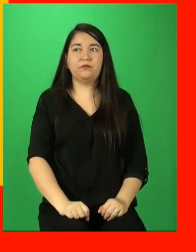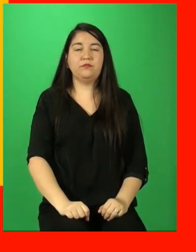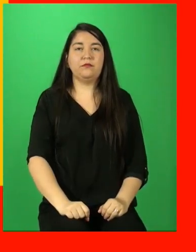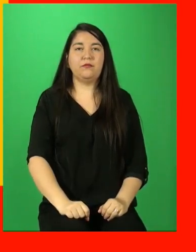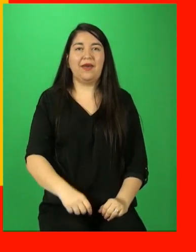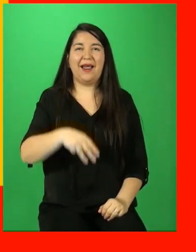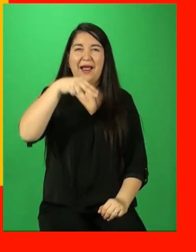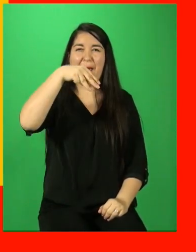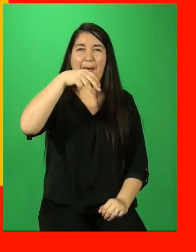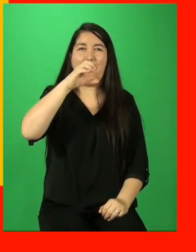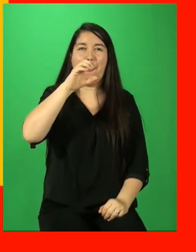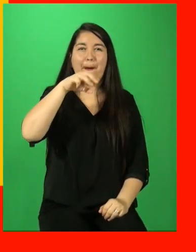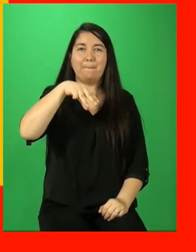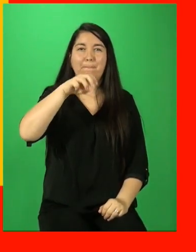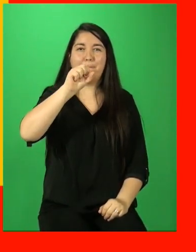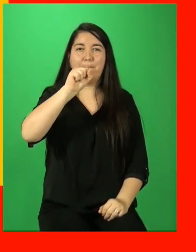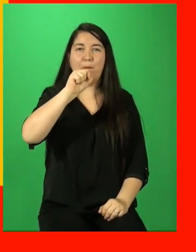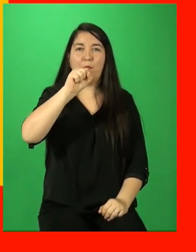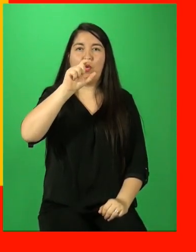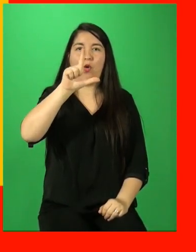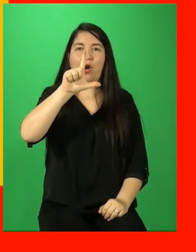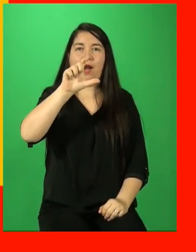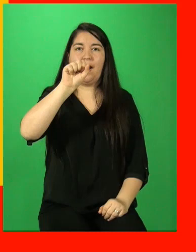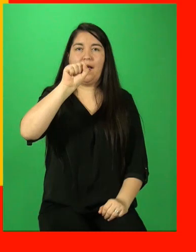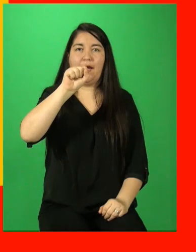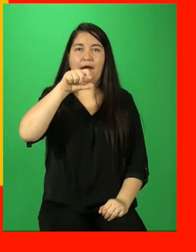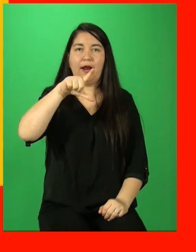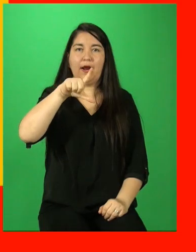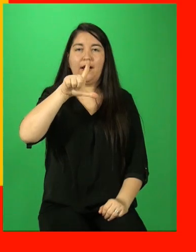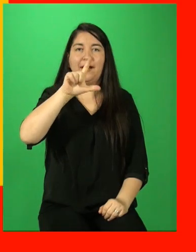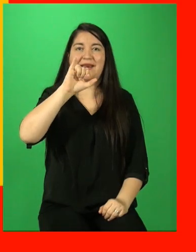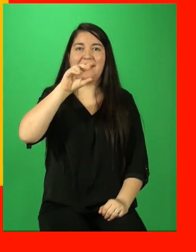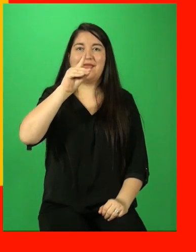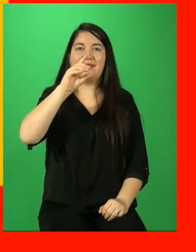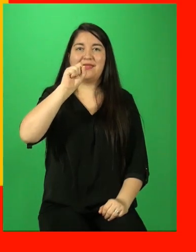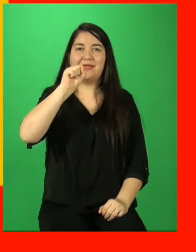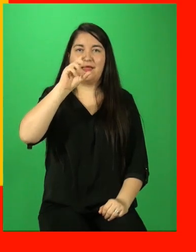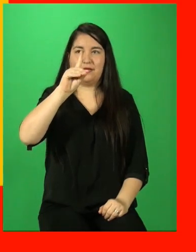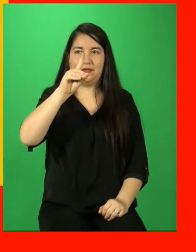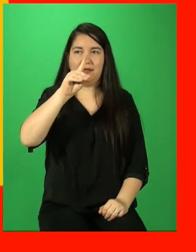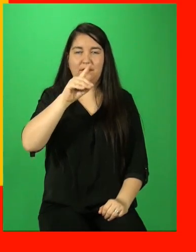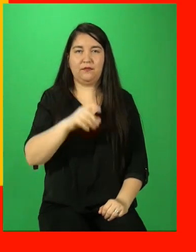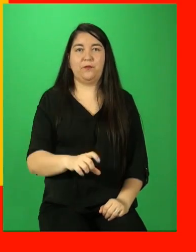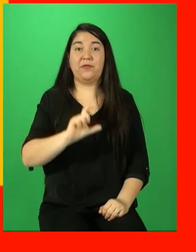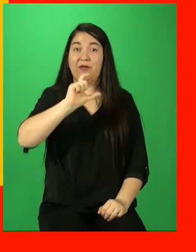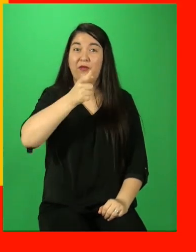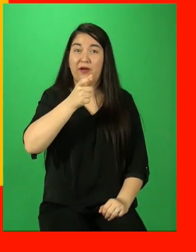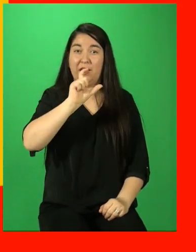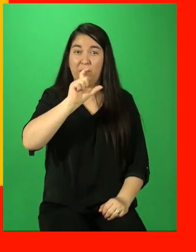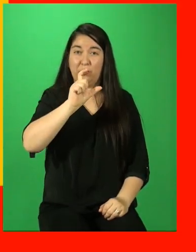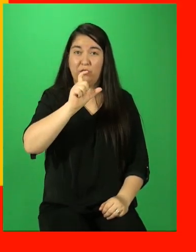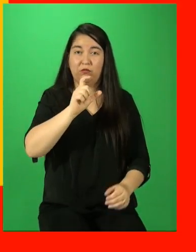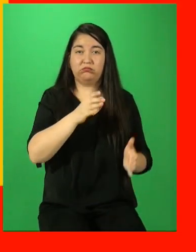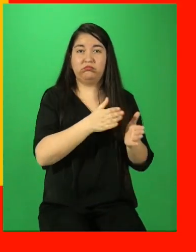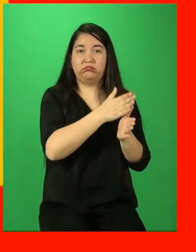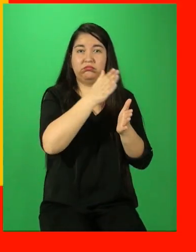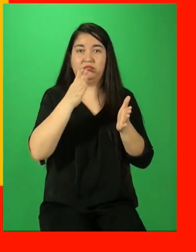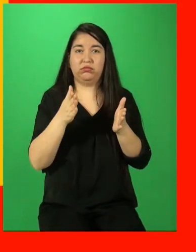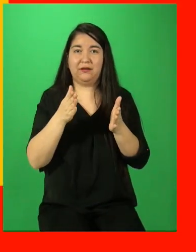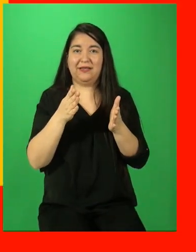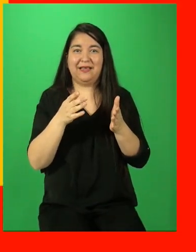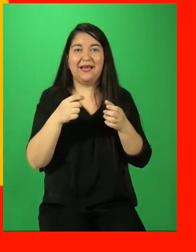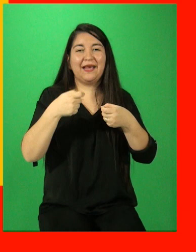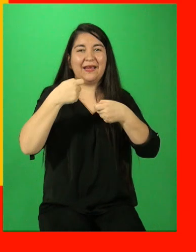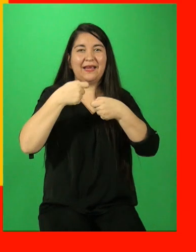Vimos la molalidad con L, que mide los gramos de soluto que hay en masa de